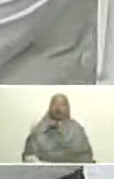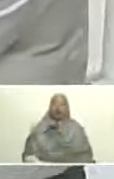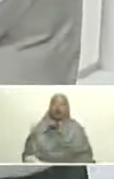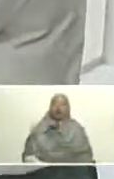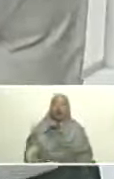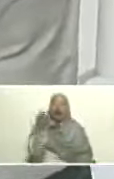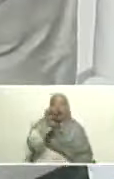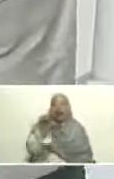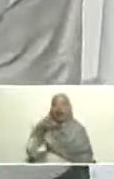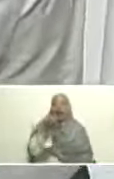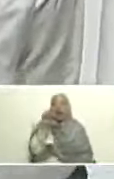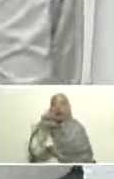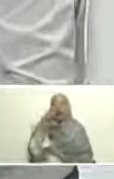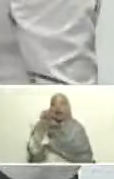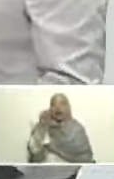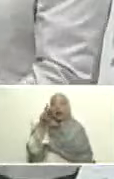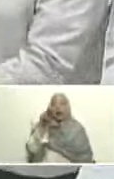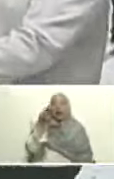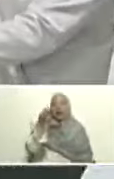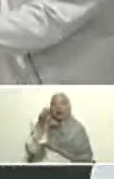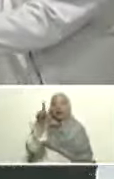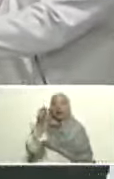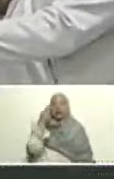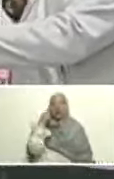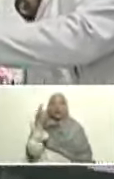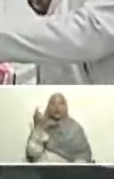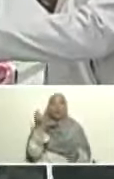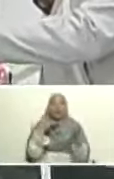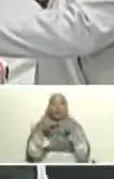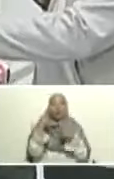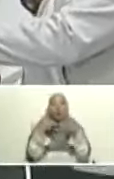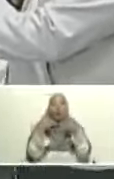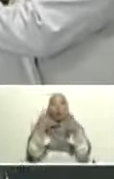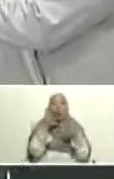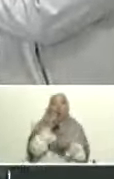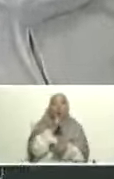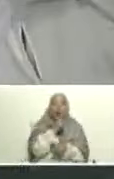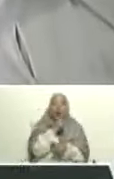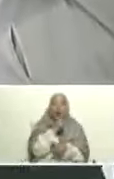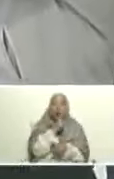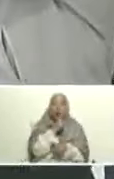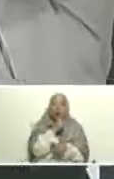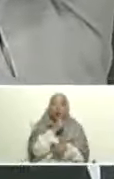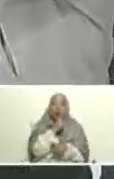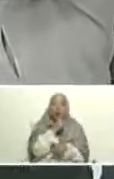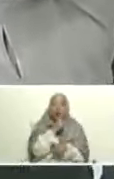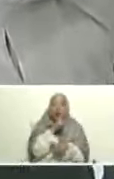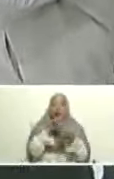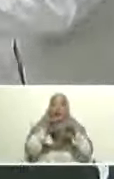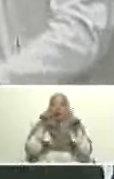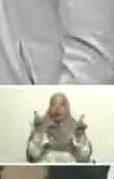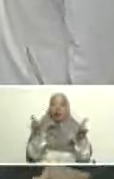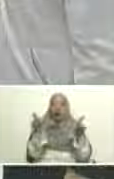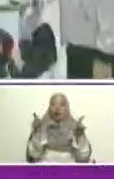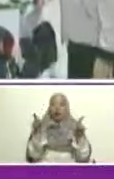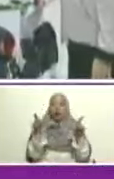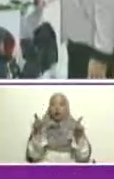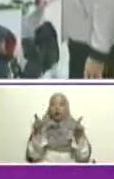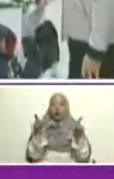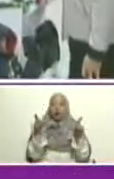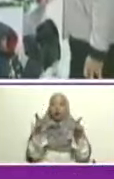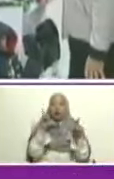Scarlett Madrid. Confección textil, suena bien, mira el nombre. Bueno, Scarlett Madrid, una boutique. ¿Ah? Scarlett